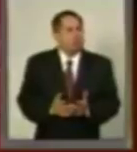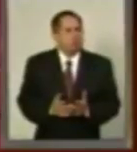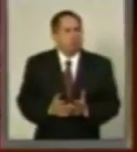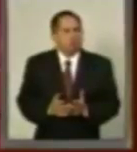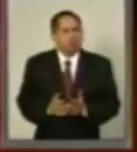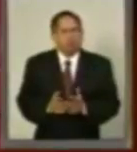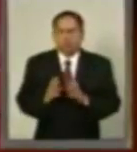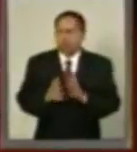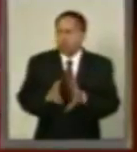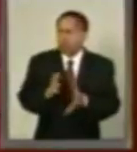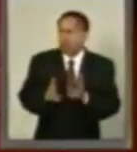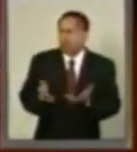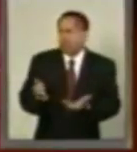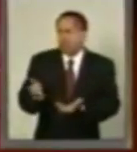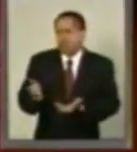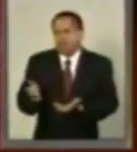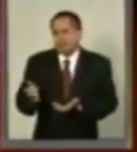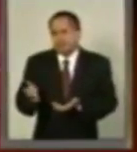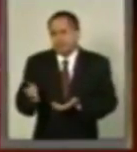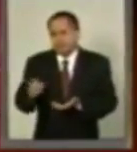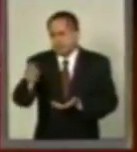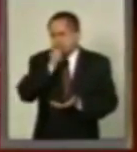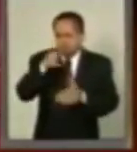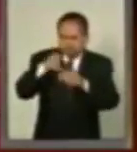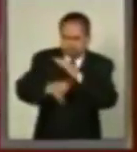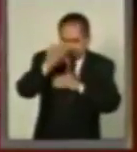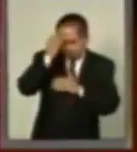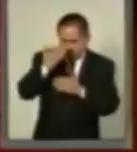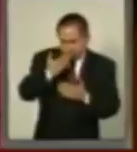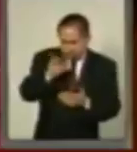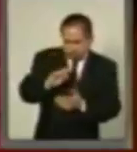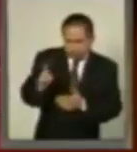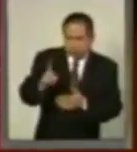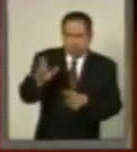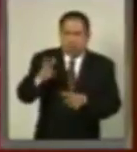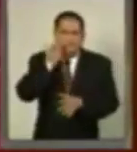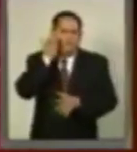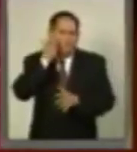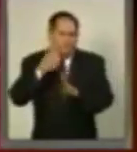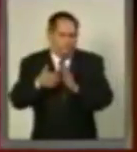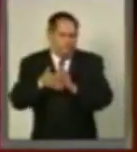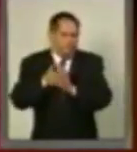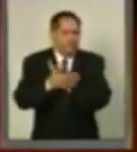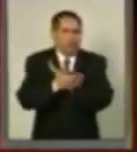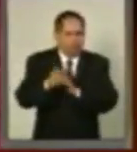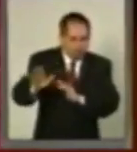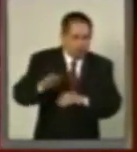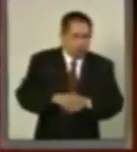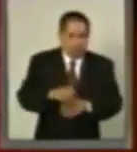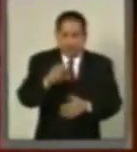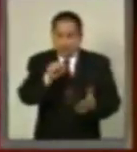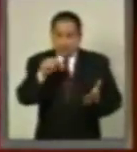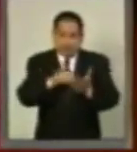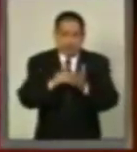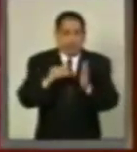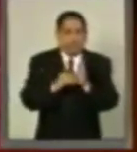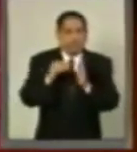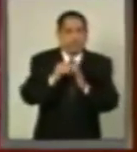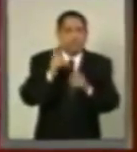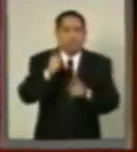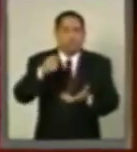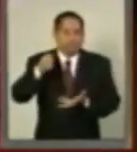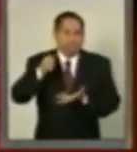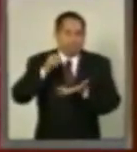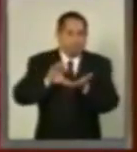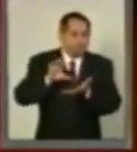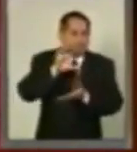o no bien conocidas o mal usadas, 60 mil millones es el recurso que se les